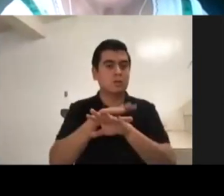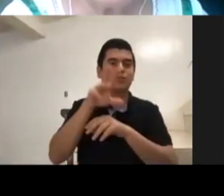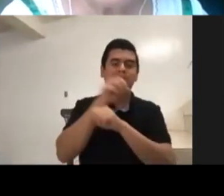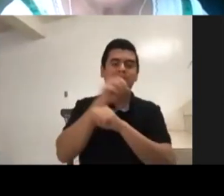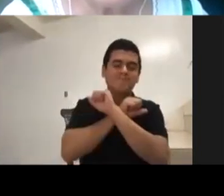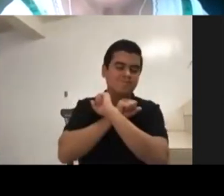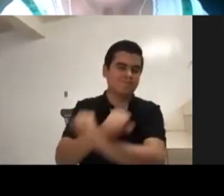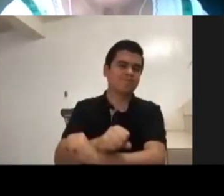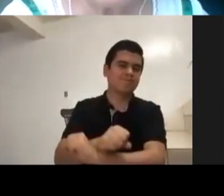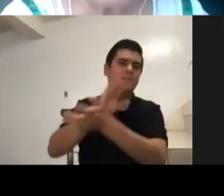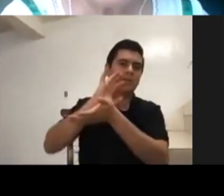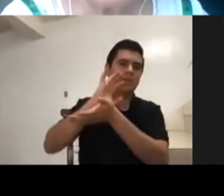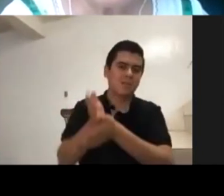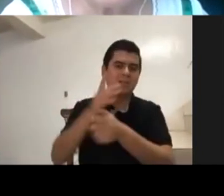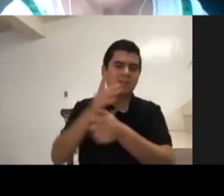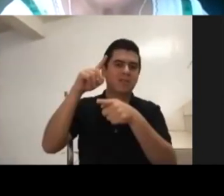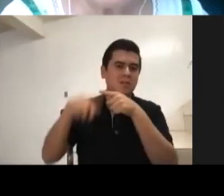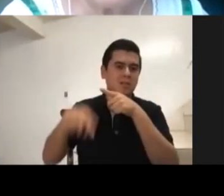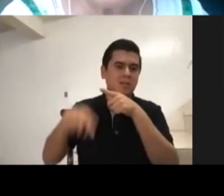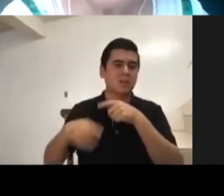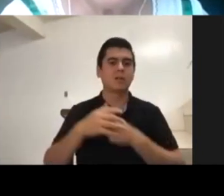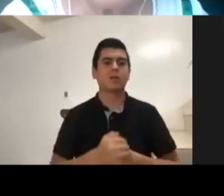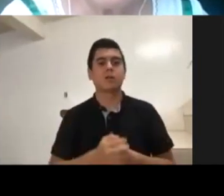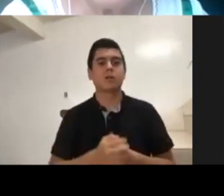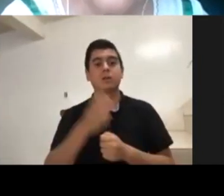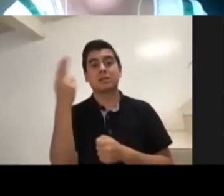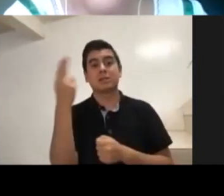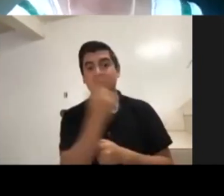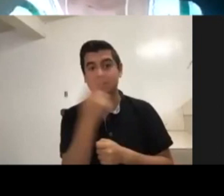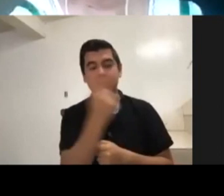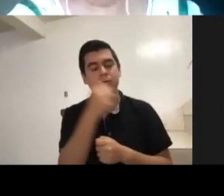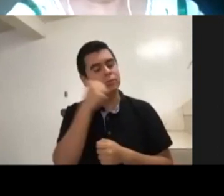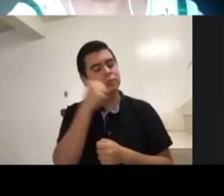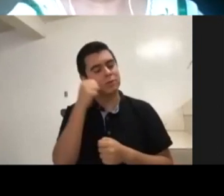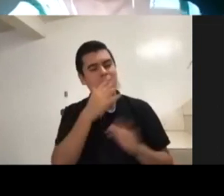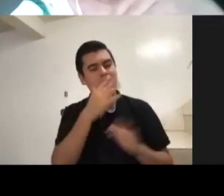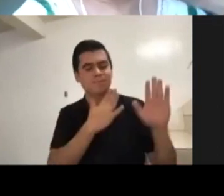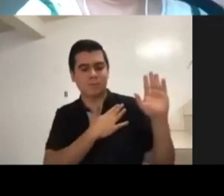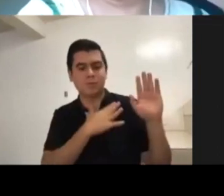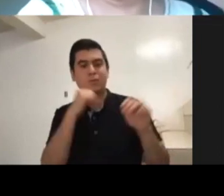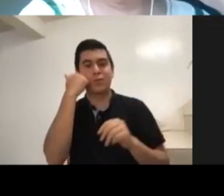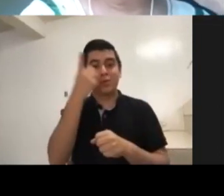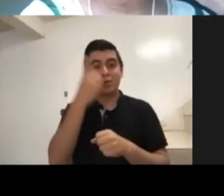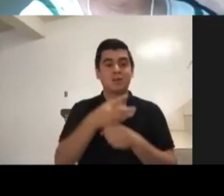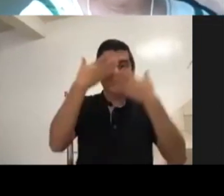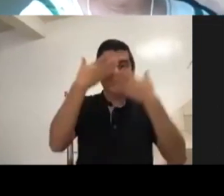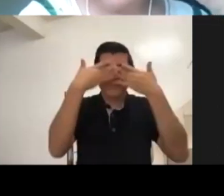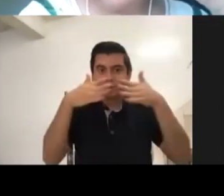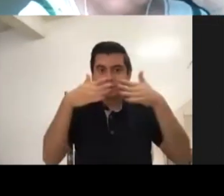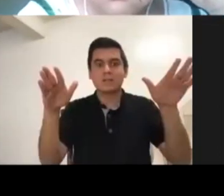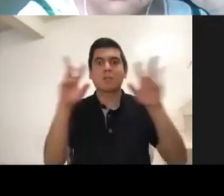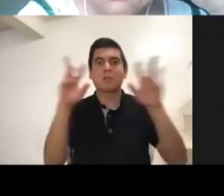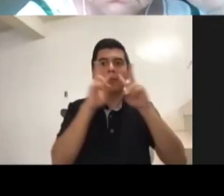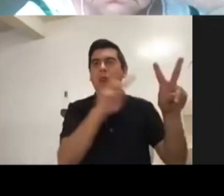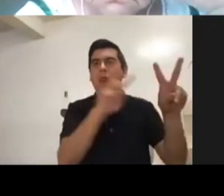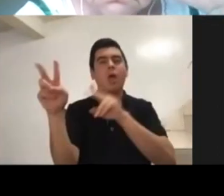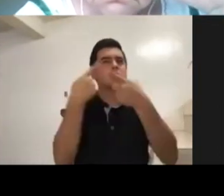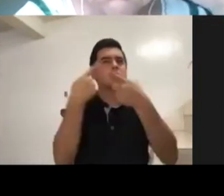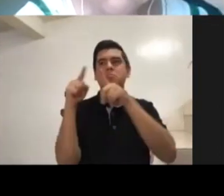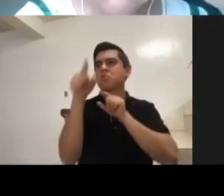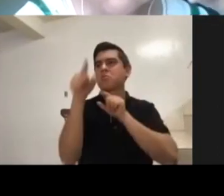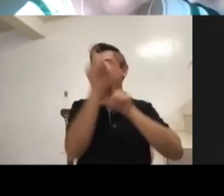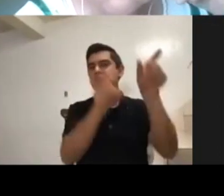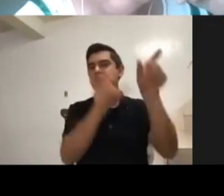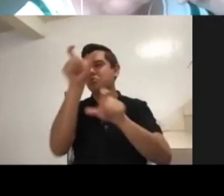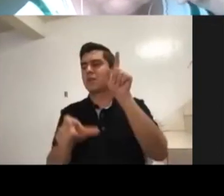empatía, compromiso, voluntad, apertura a la diversidad y, claro, evidentemente cambios en la política pública y cambios en